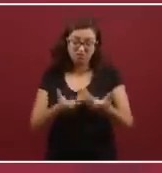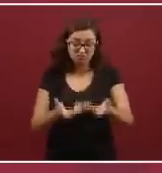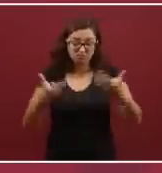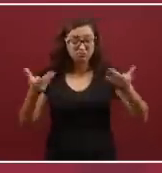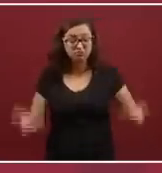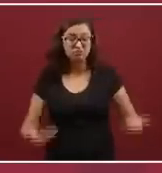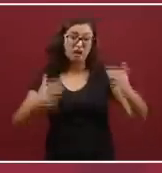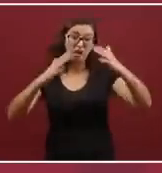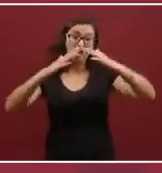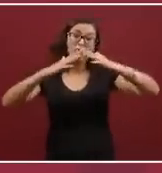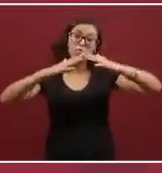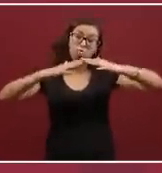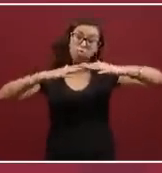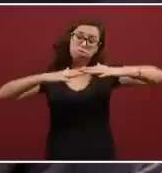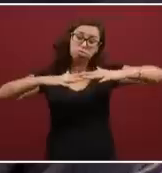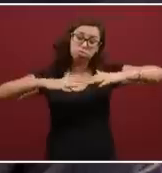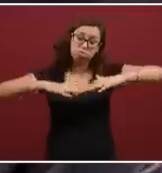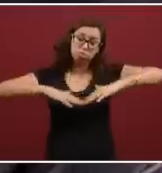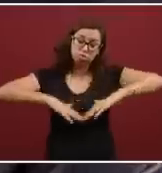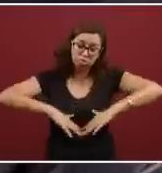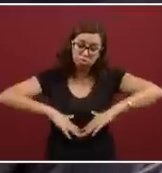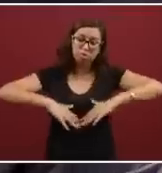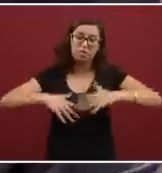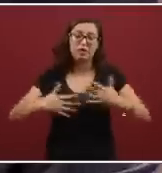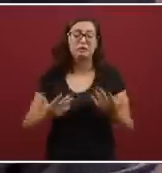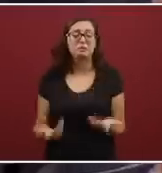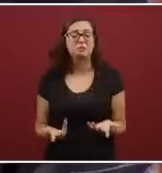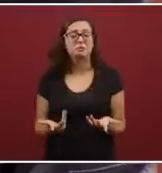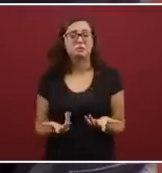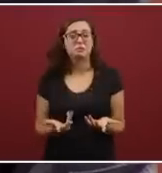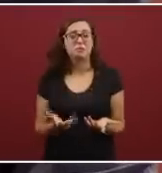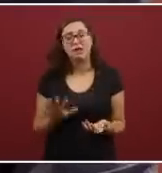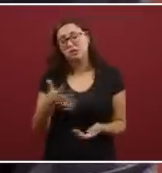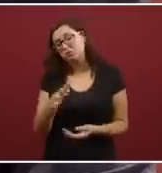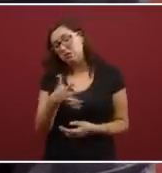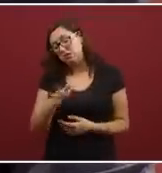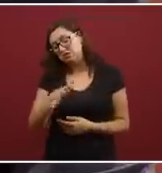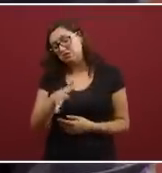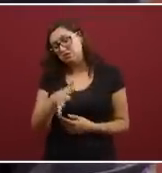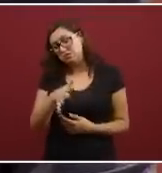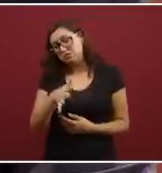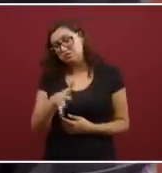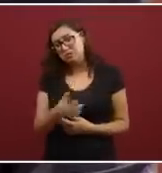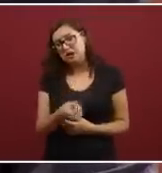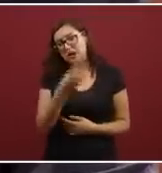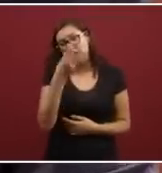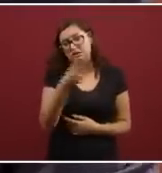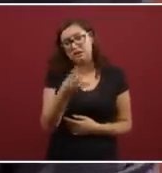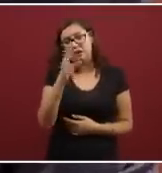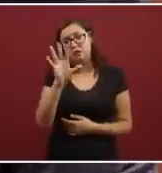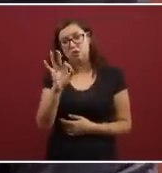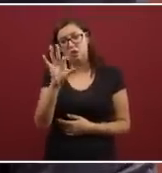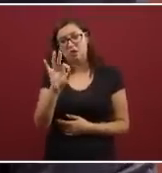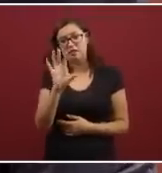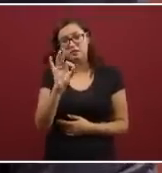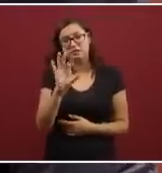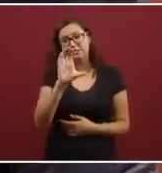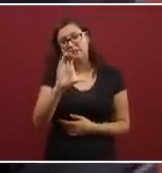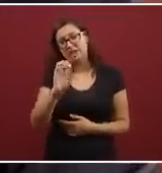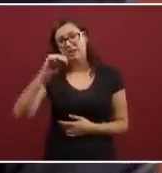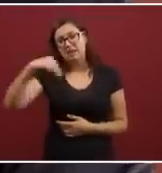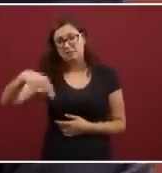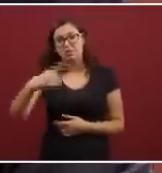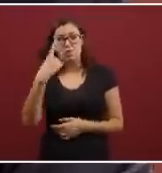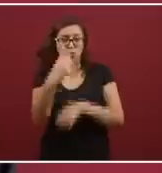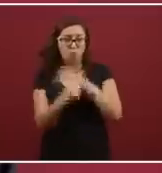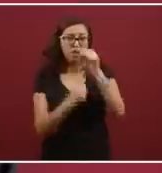esa construcción en promedio de 30, 40, 50 centímetros